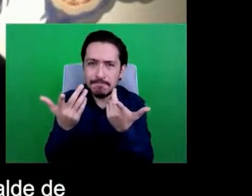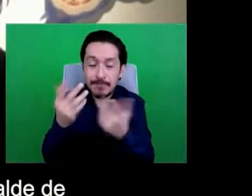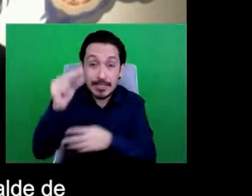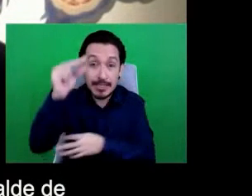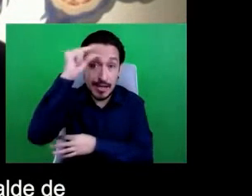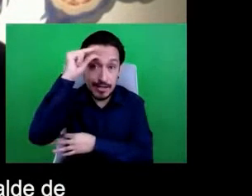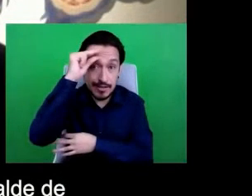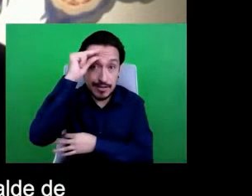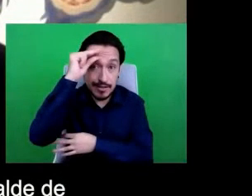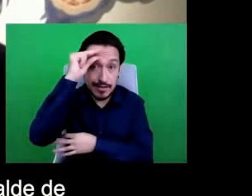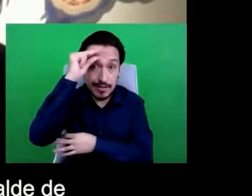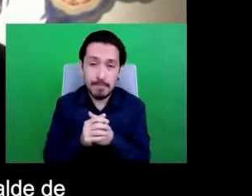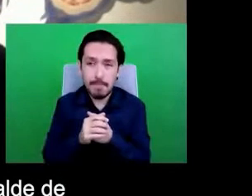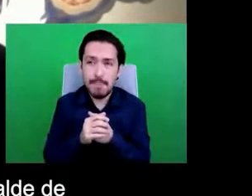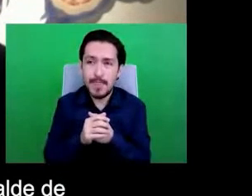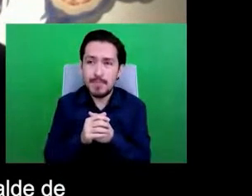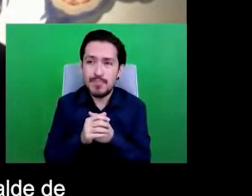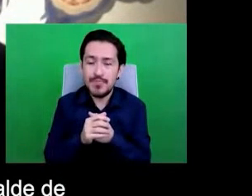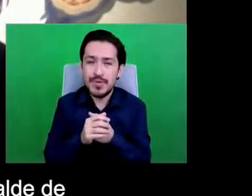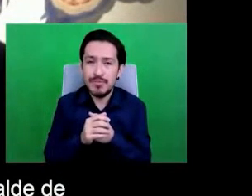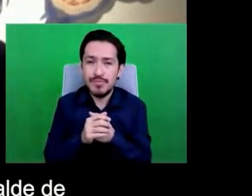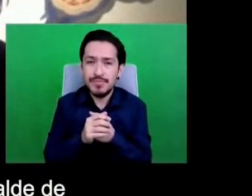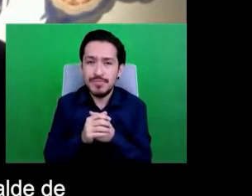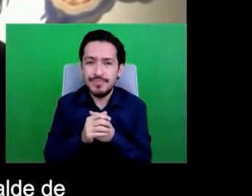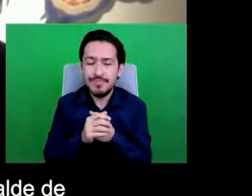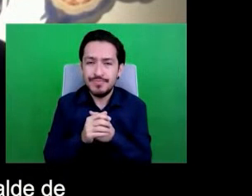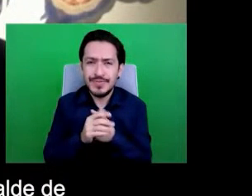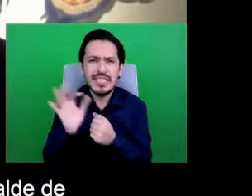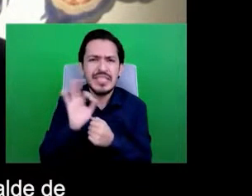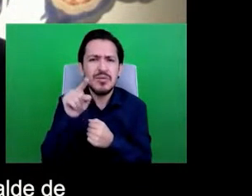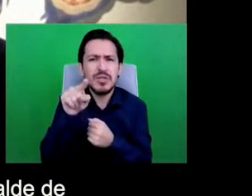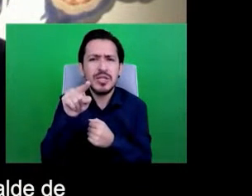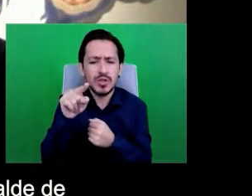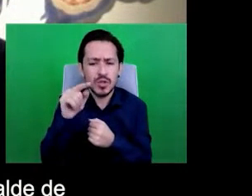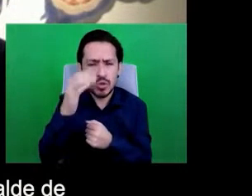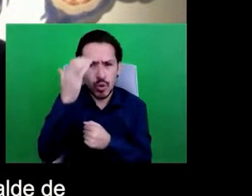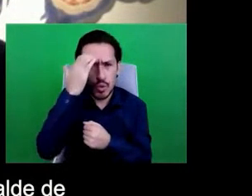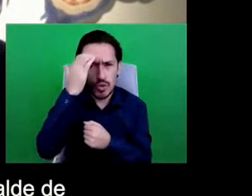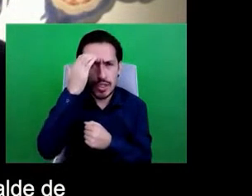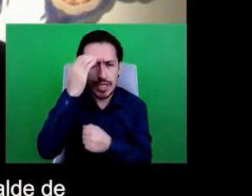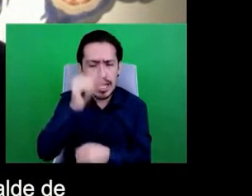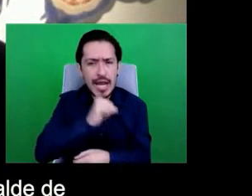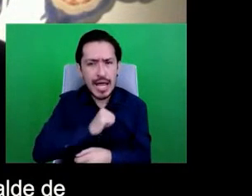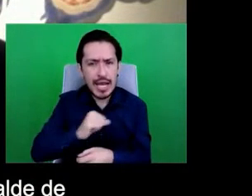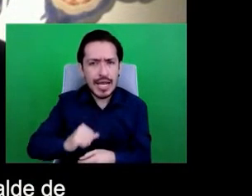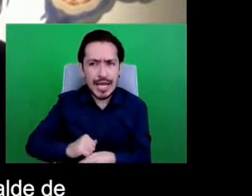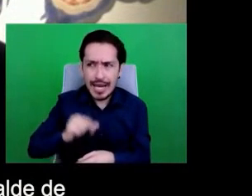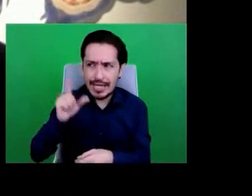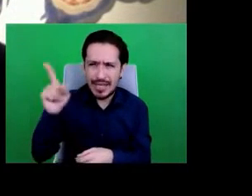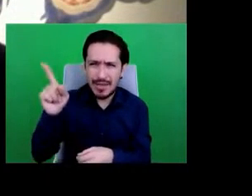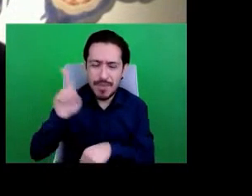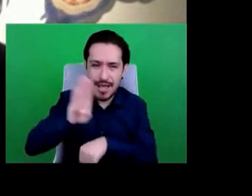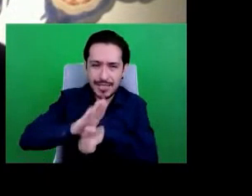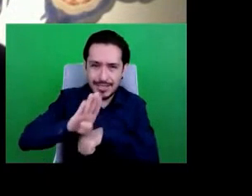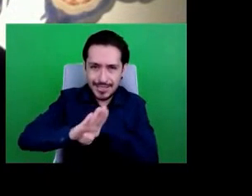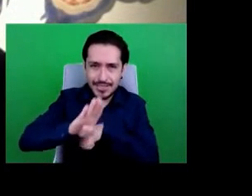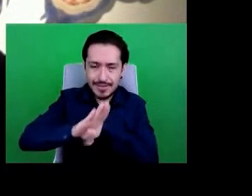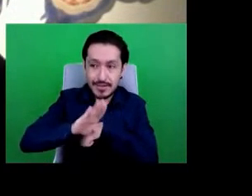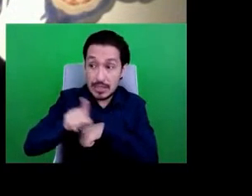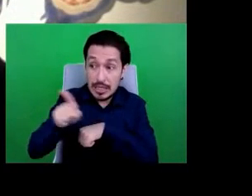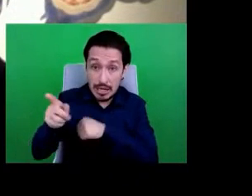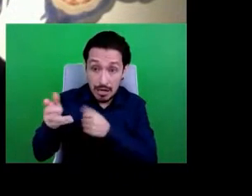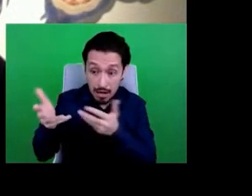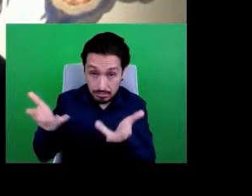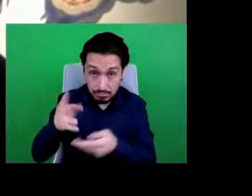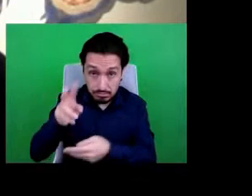A lo mejor conocen a Jaime Lerner, que es el alcalde de Curitiba en Brasil, que hizo que sus ciudades